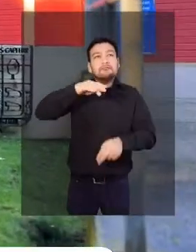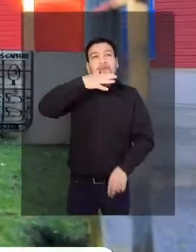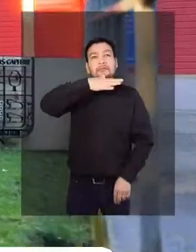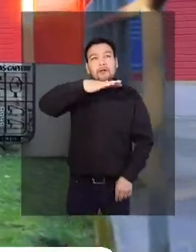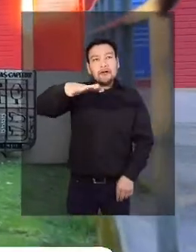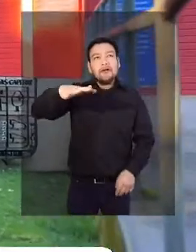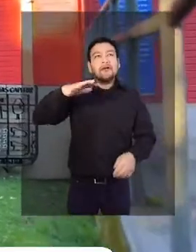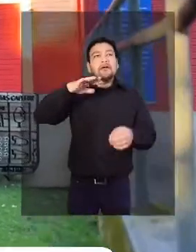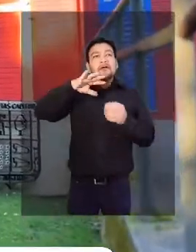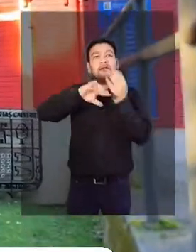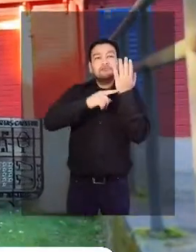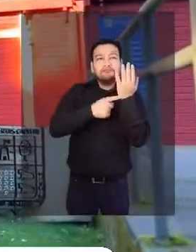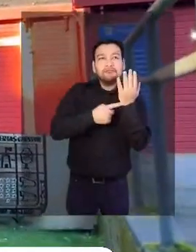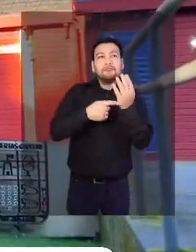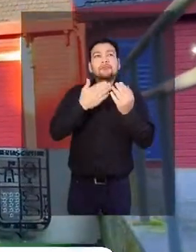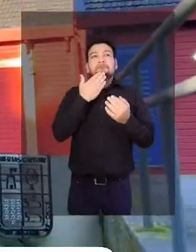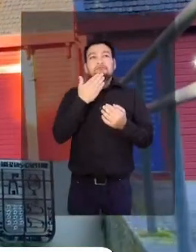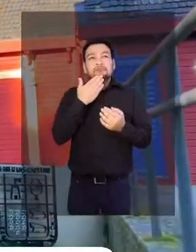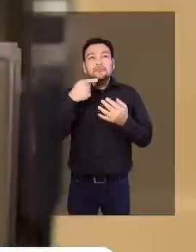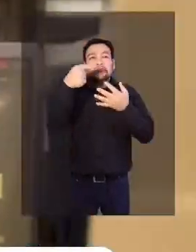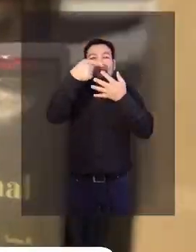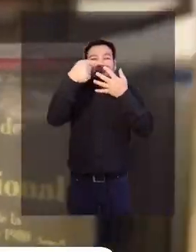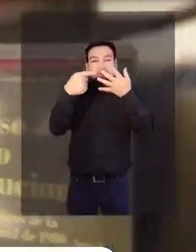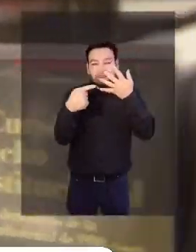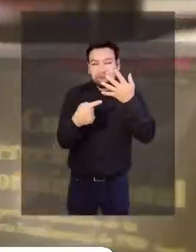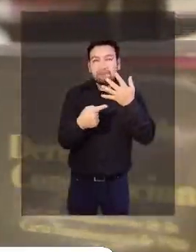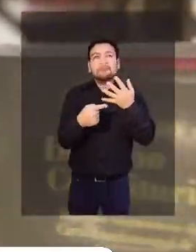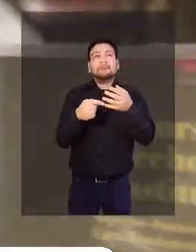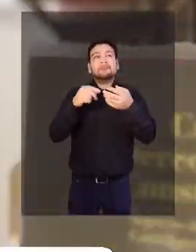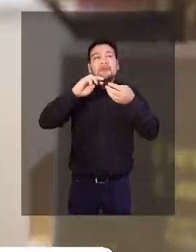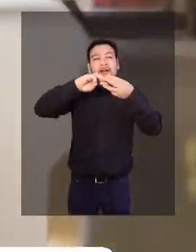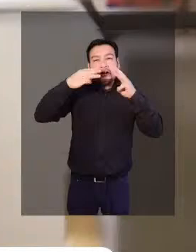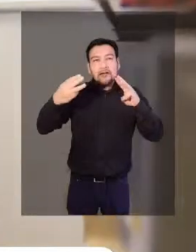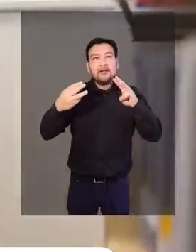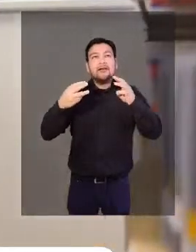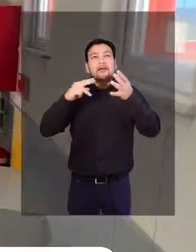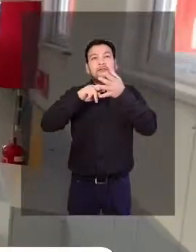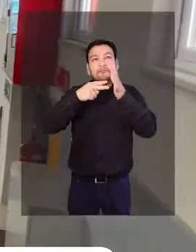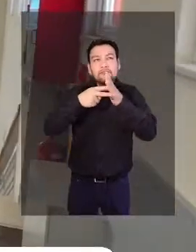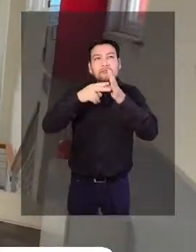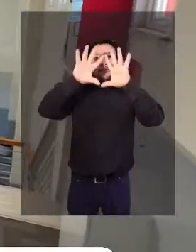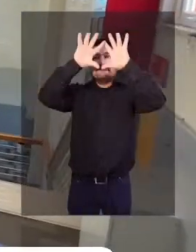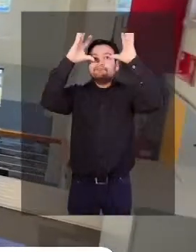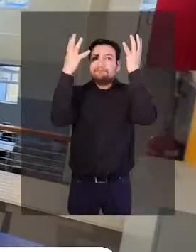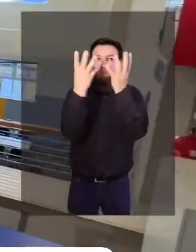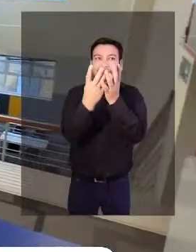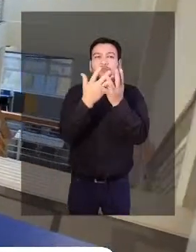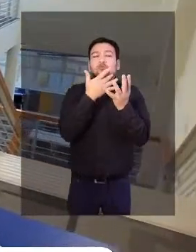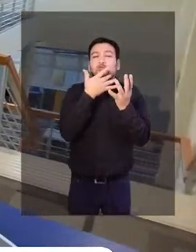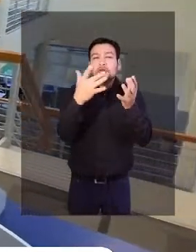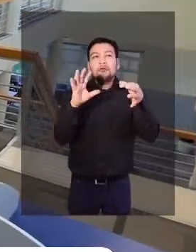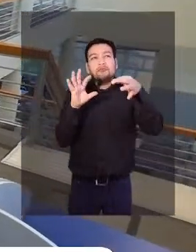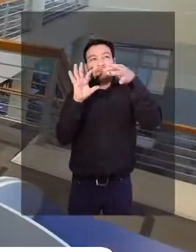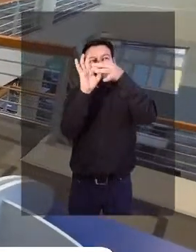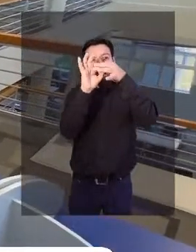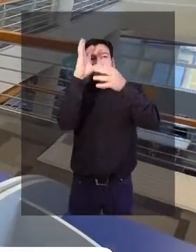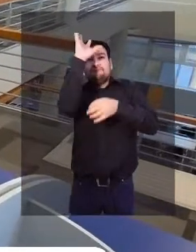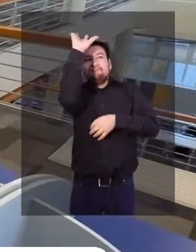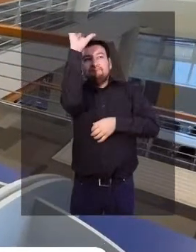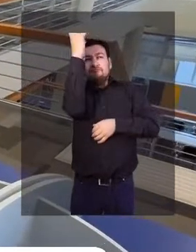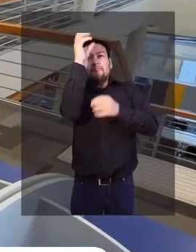A lo largo de sus 34 años de existencia, nuestra sede de Puerto Montt ha experimentado un desarrollo